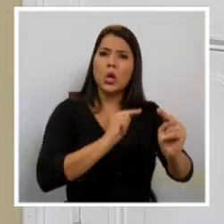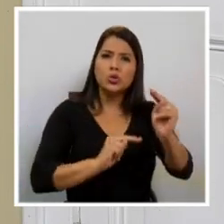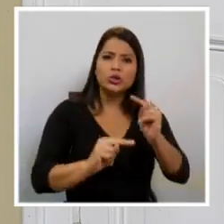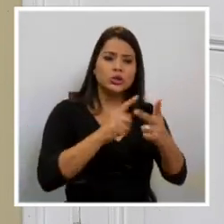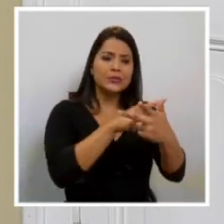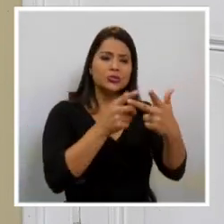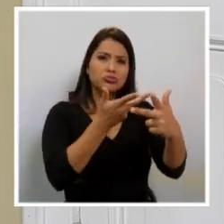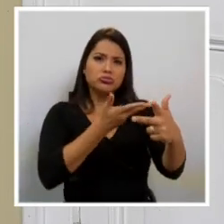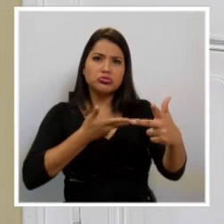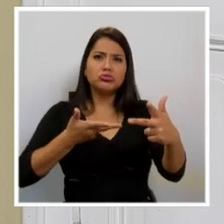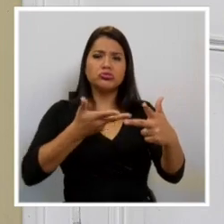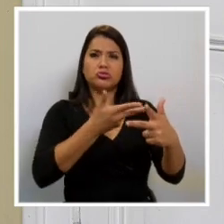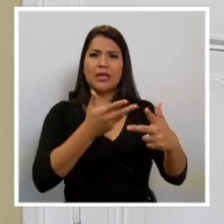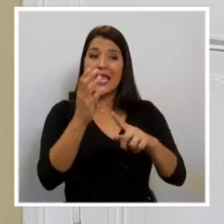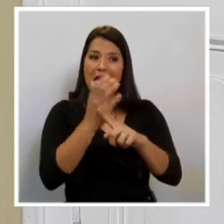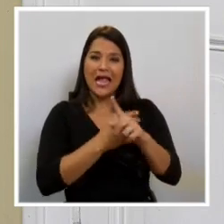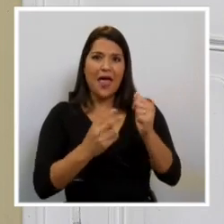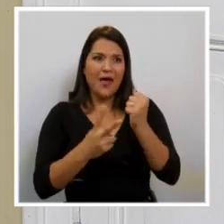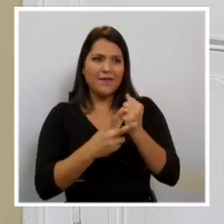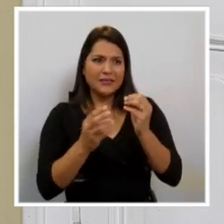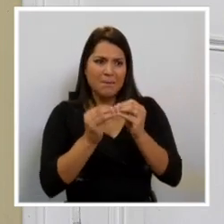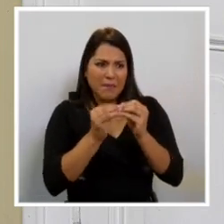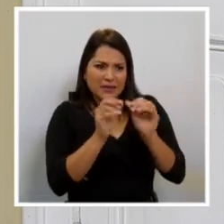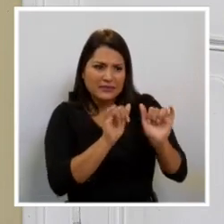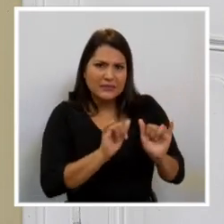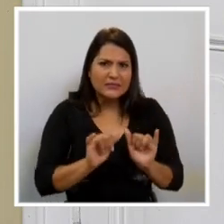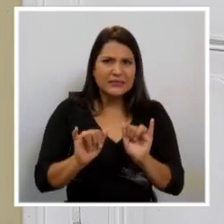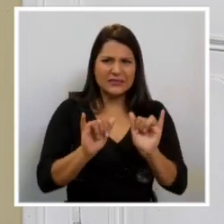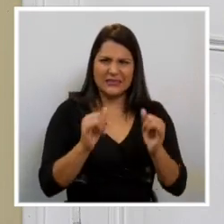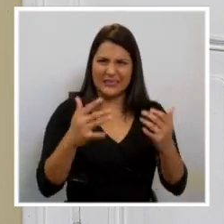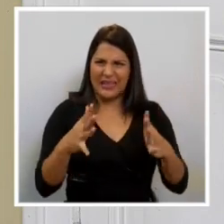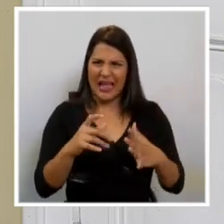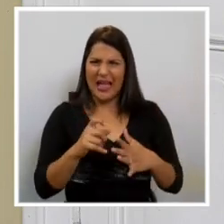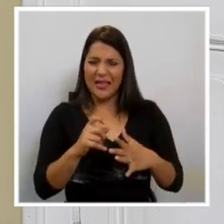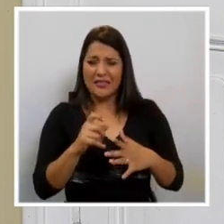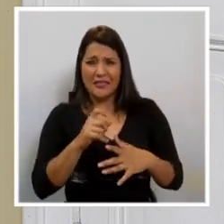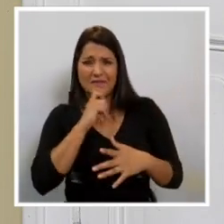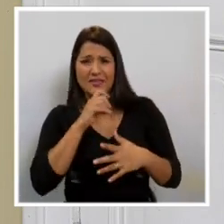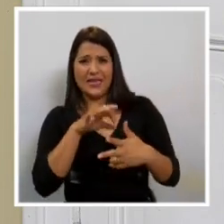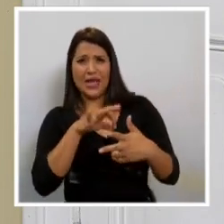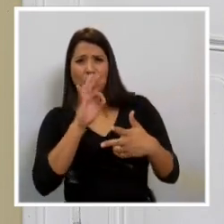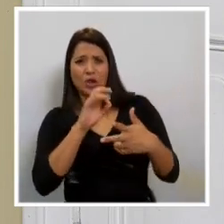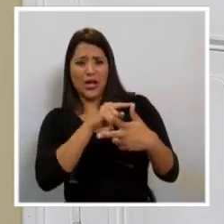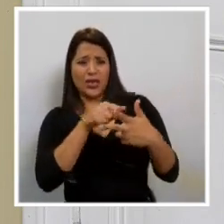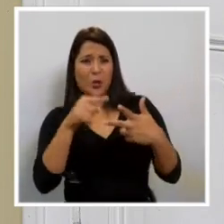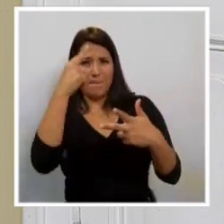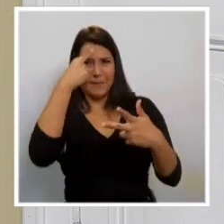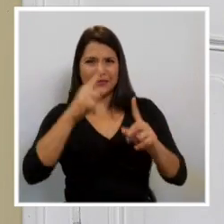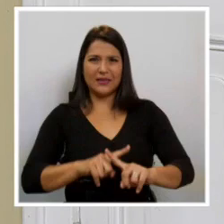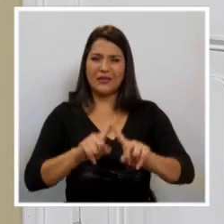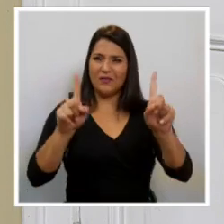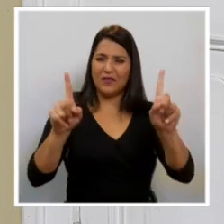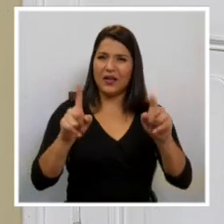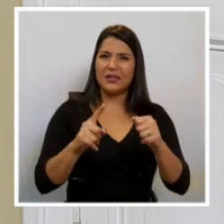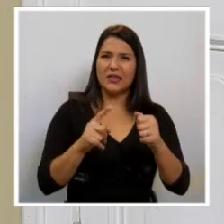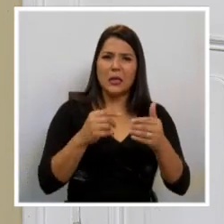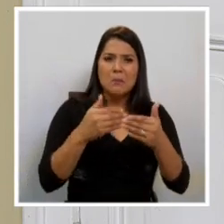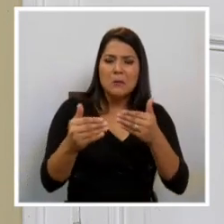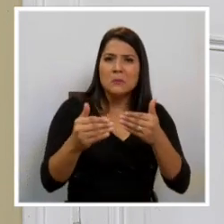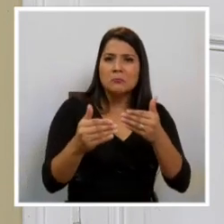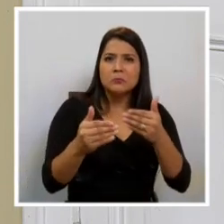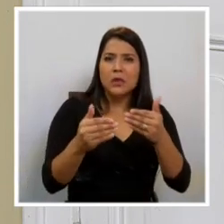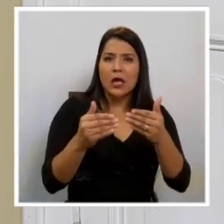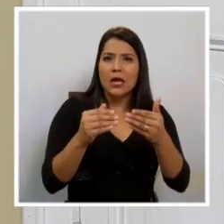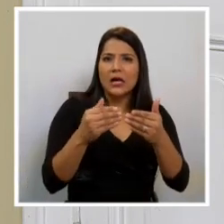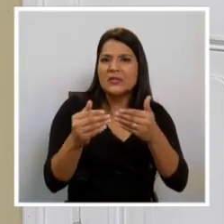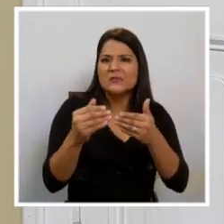Y negociación que cada vez se parece más, hay que decirlo. O sea, ya cuesta encontrar diferencias, vamos a plantearlo, de carácter ideológico. Y muchas